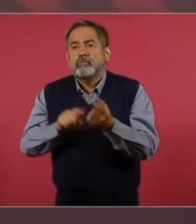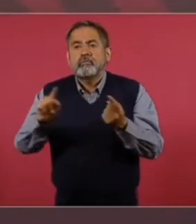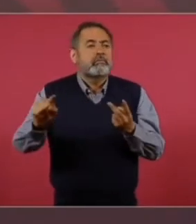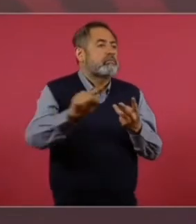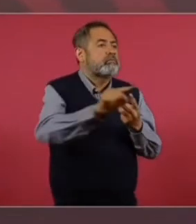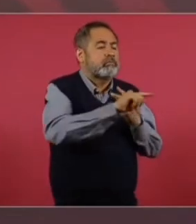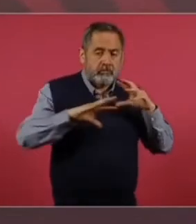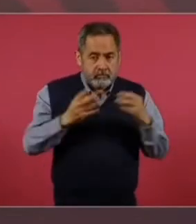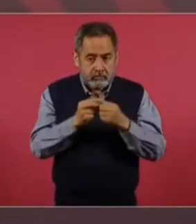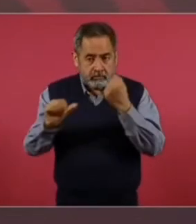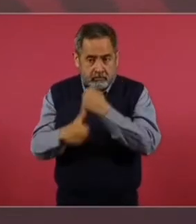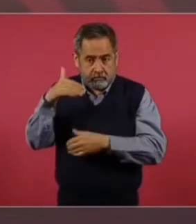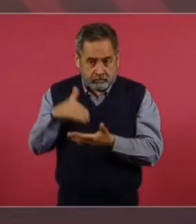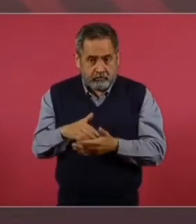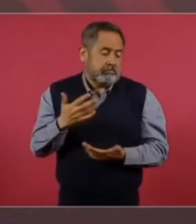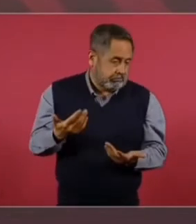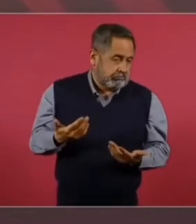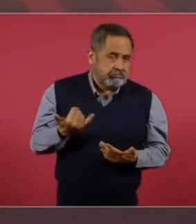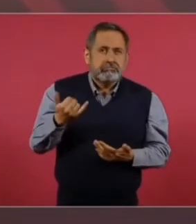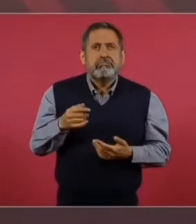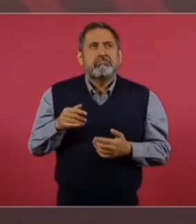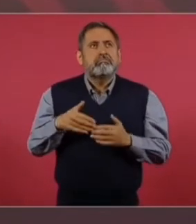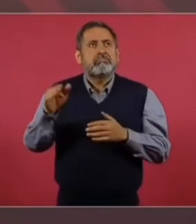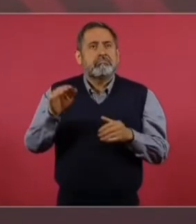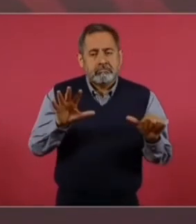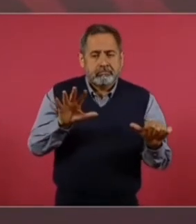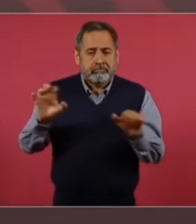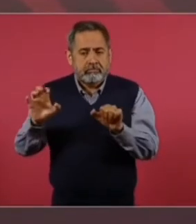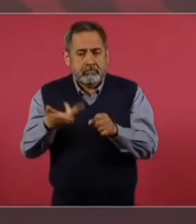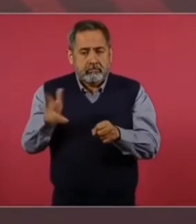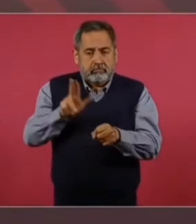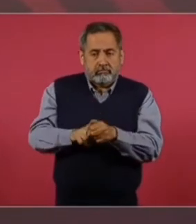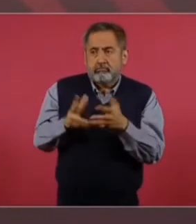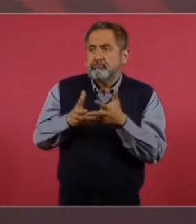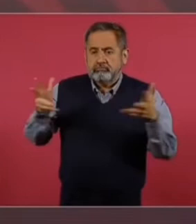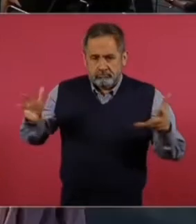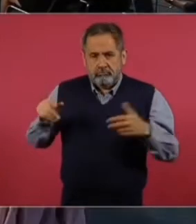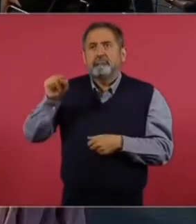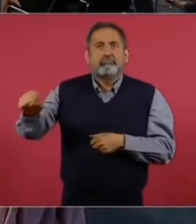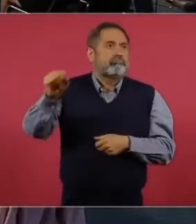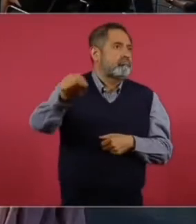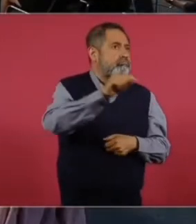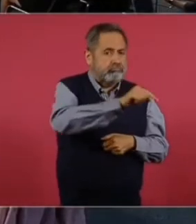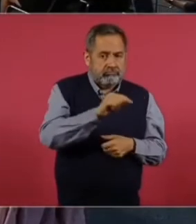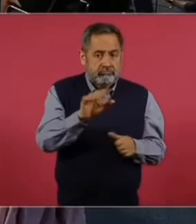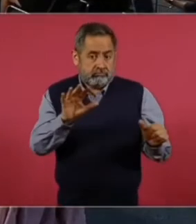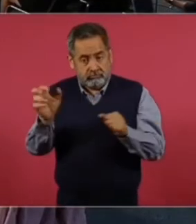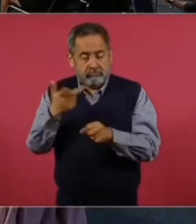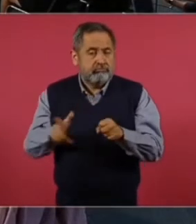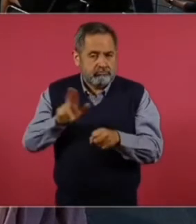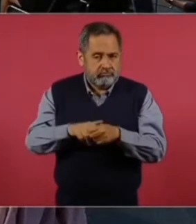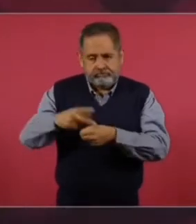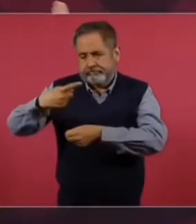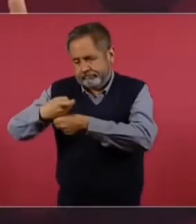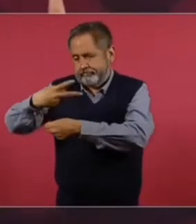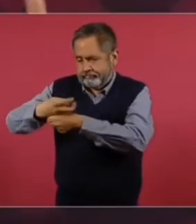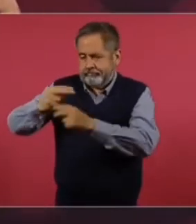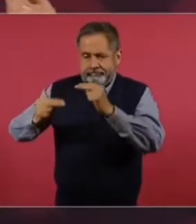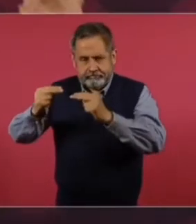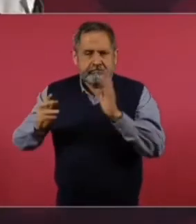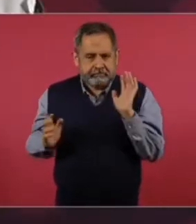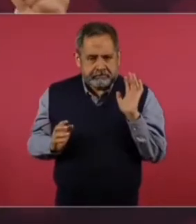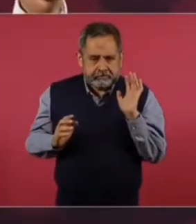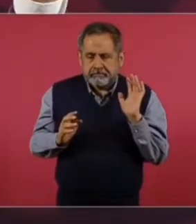más de 600 hospitales de segundo y de tercer nivel, es lo que estamos trabajando. En